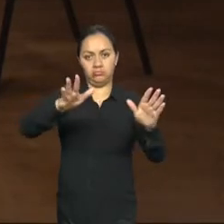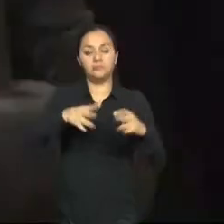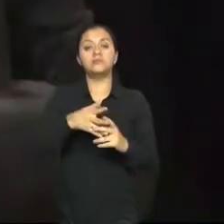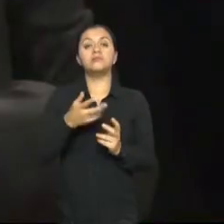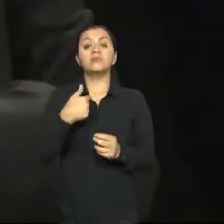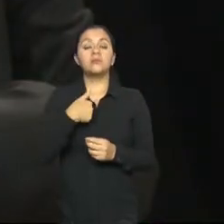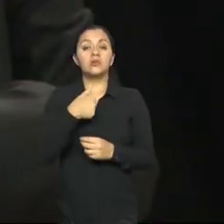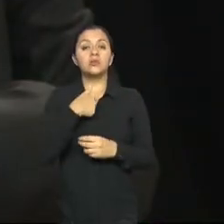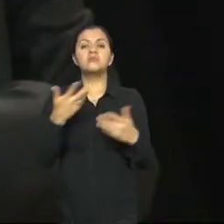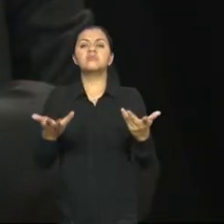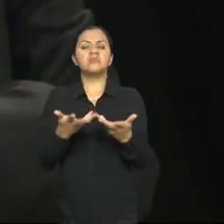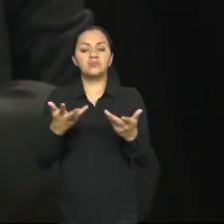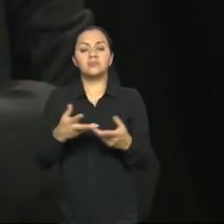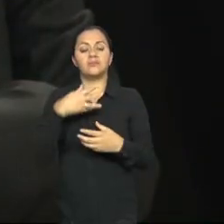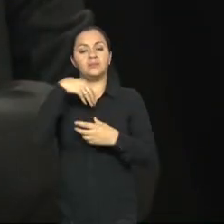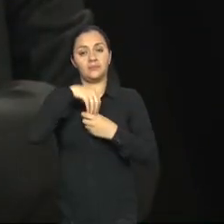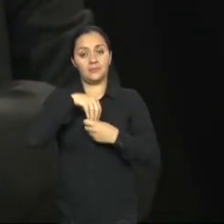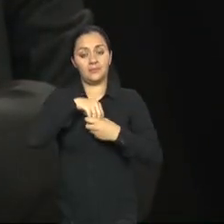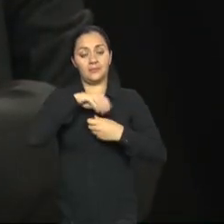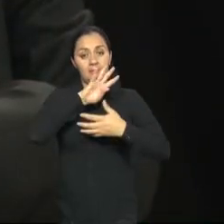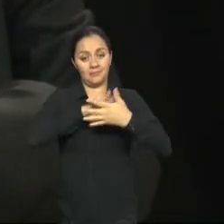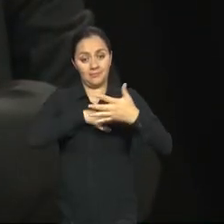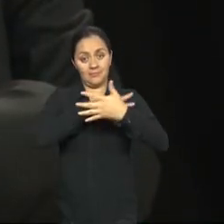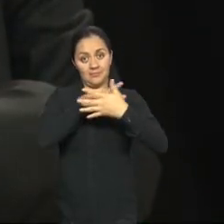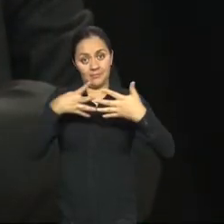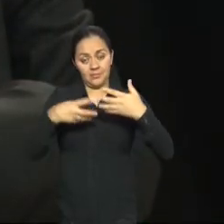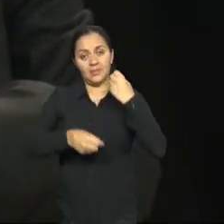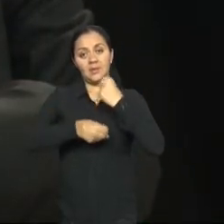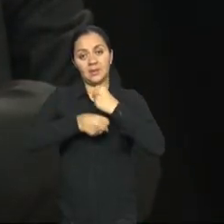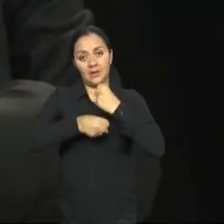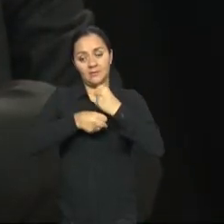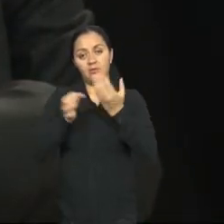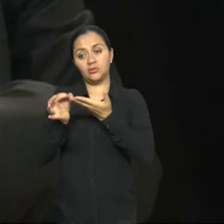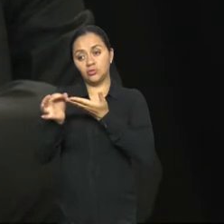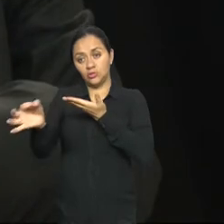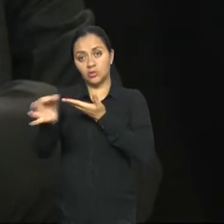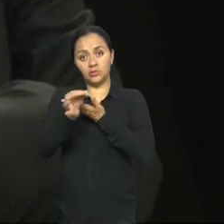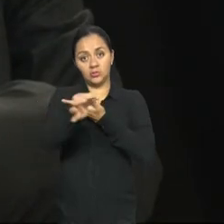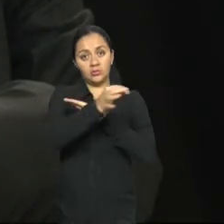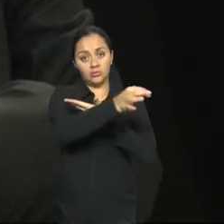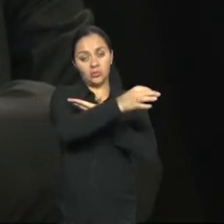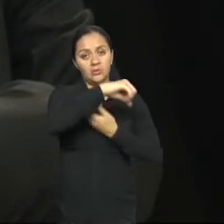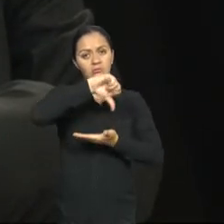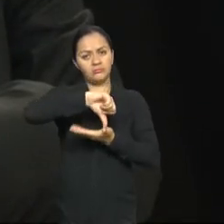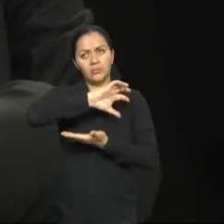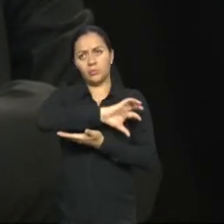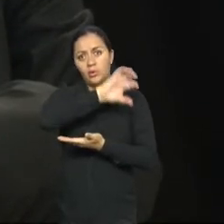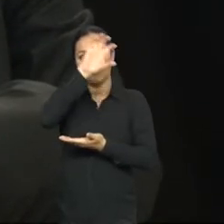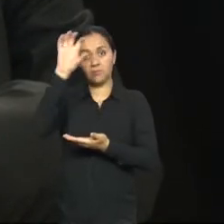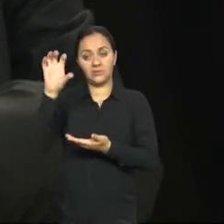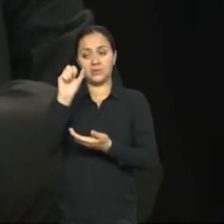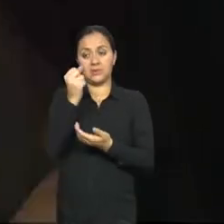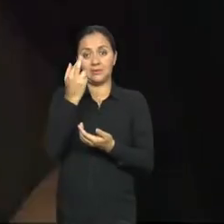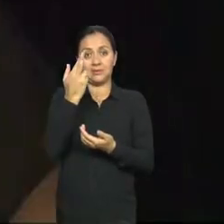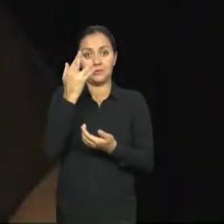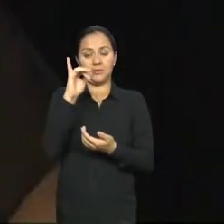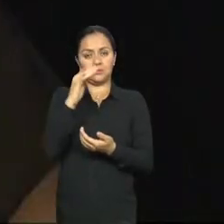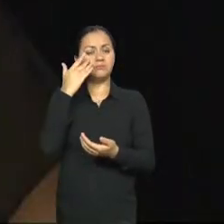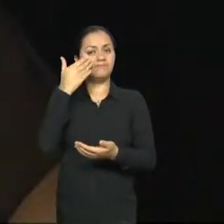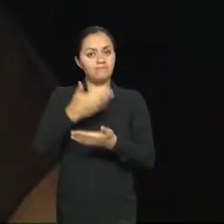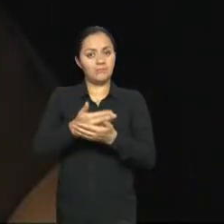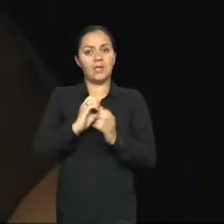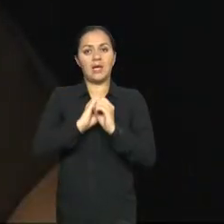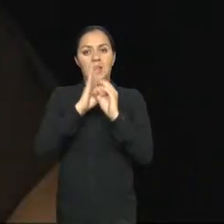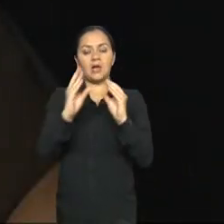Nosotros, dentro de las administraciones zonales que tenemos en el SRI, hemos podido ver y evidenciar que cada vez